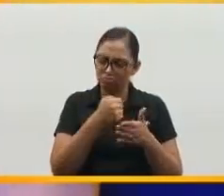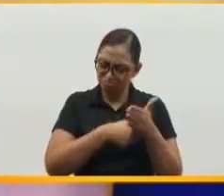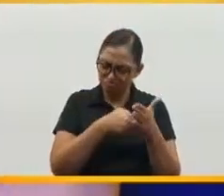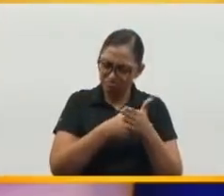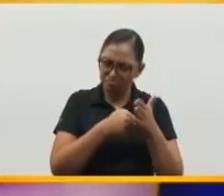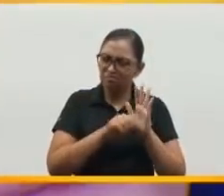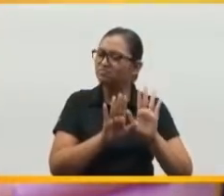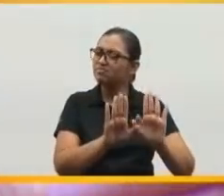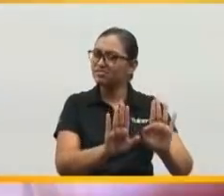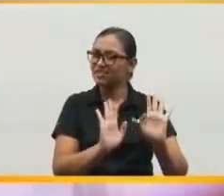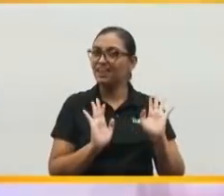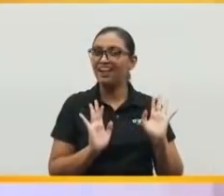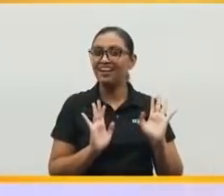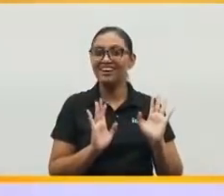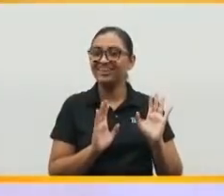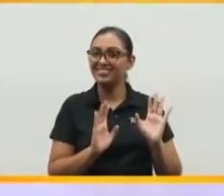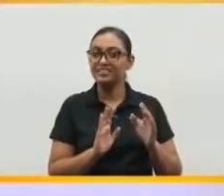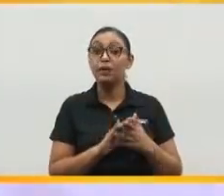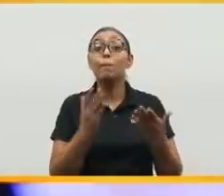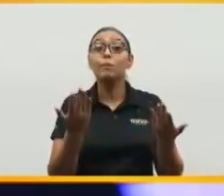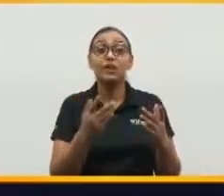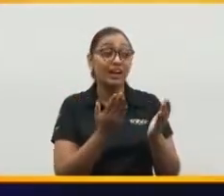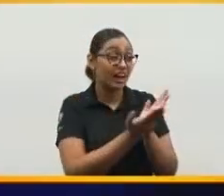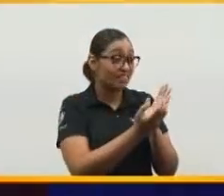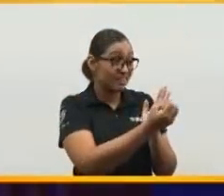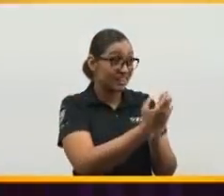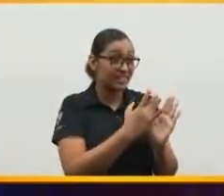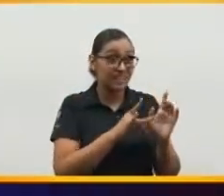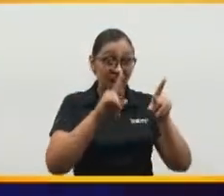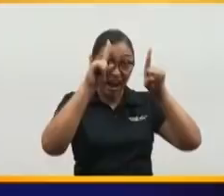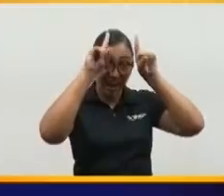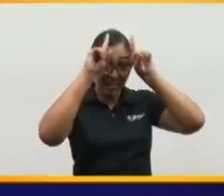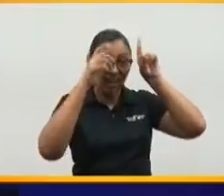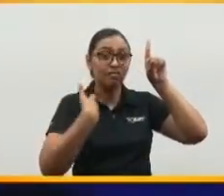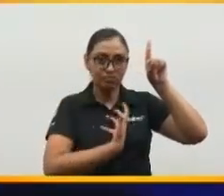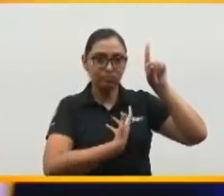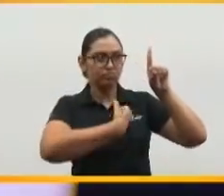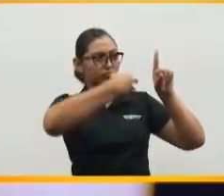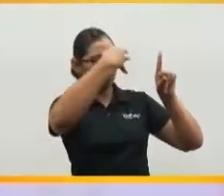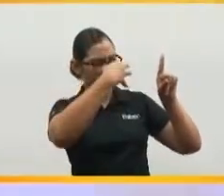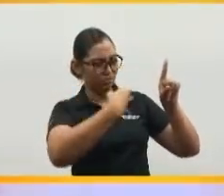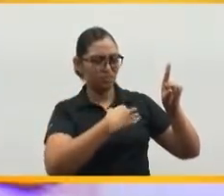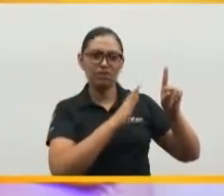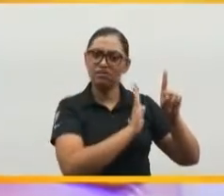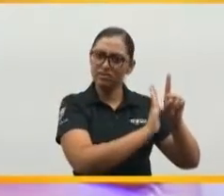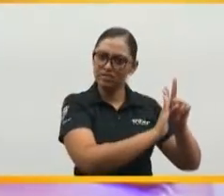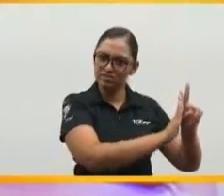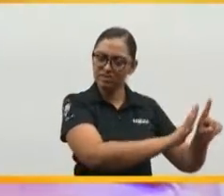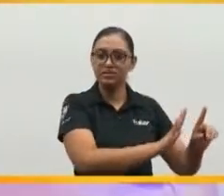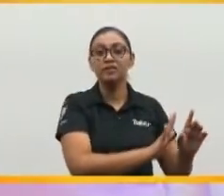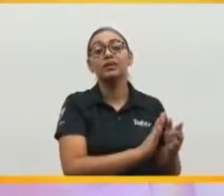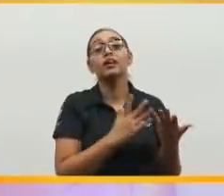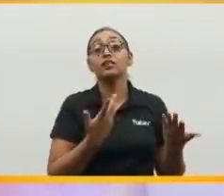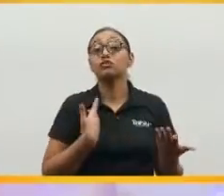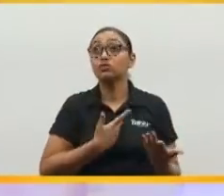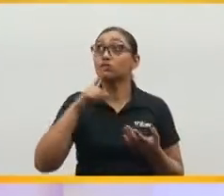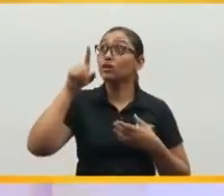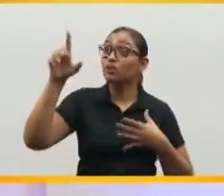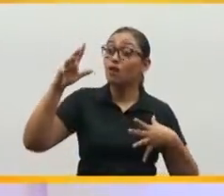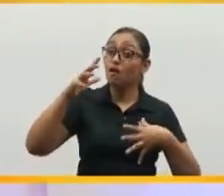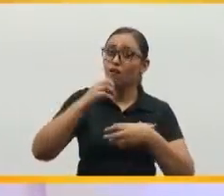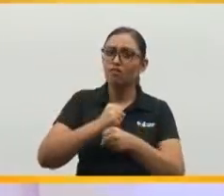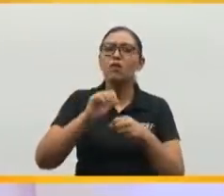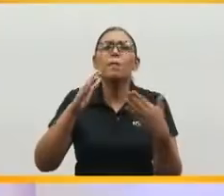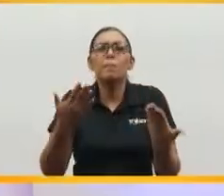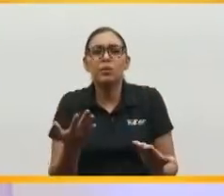qué? Porque la Biblia dice, resistid al diablo y huirá de vosotros. Entonces, ¿por qué confiamos en Jesús, queridos? Porque